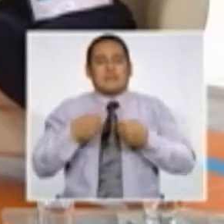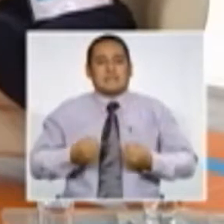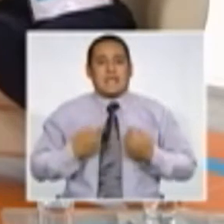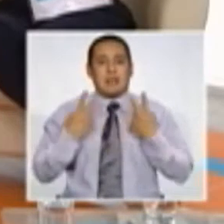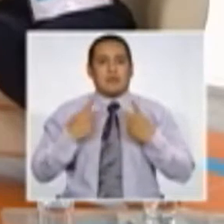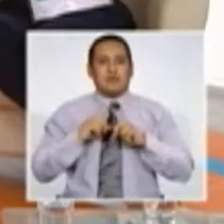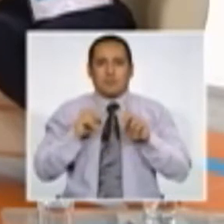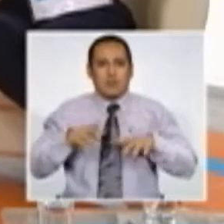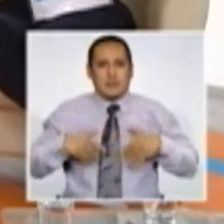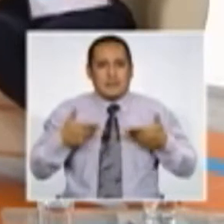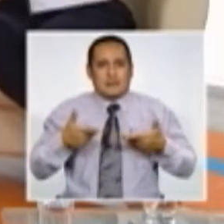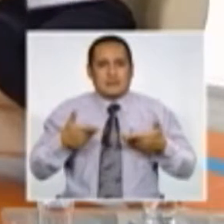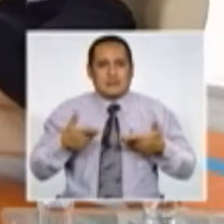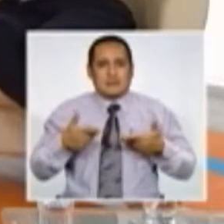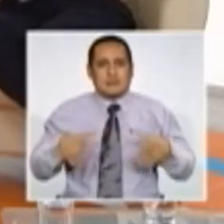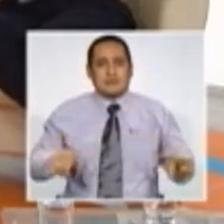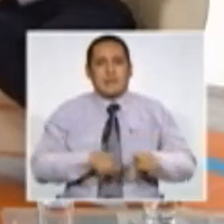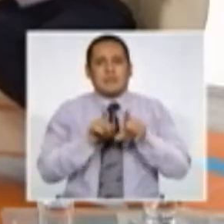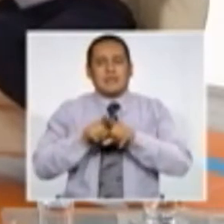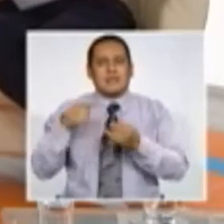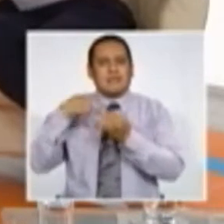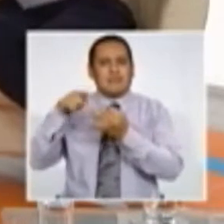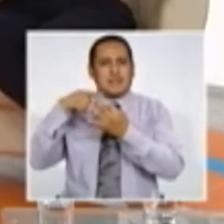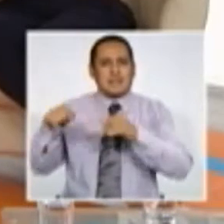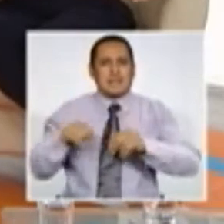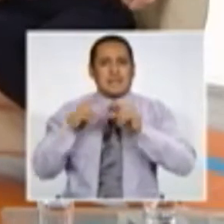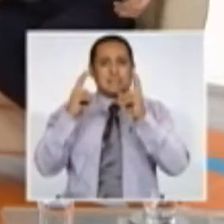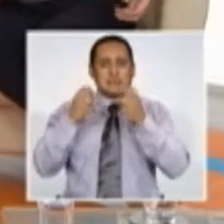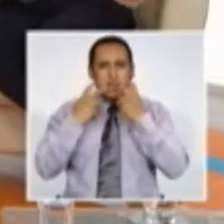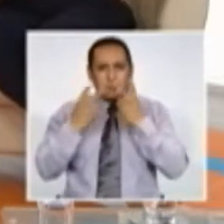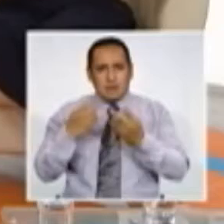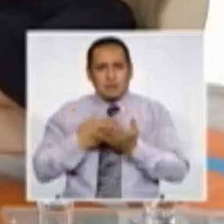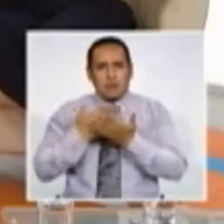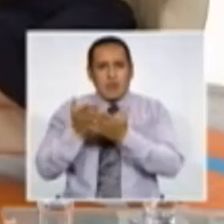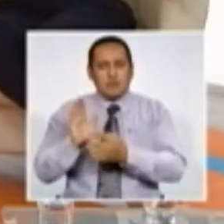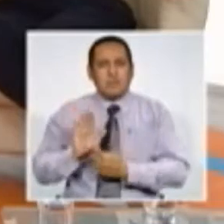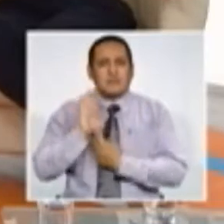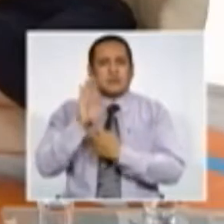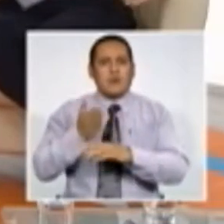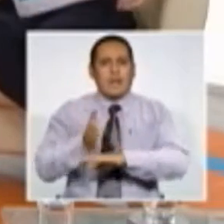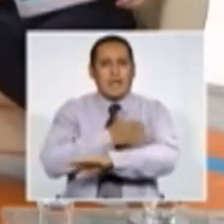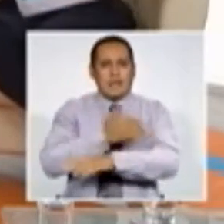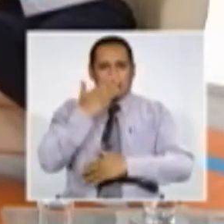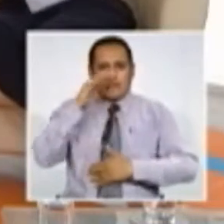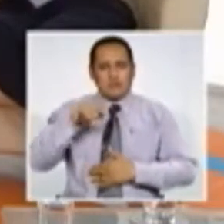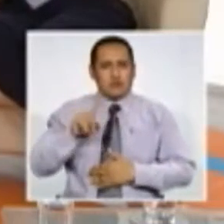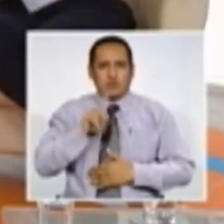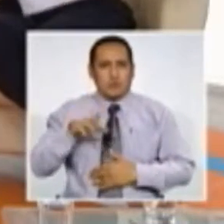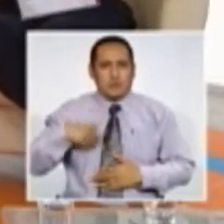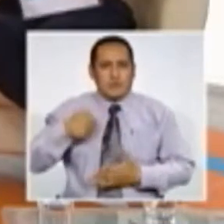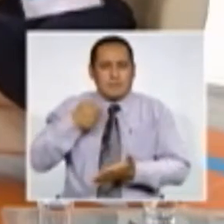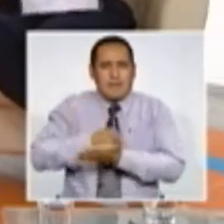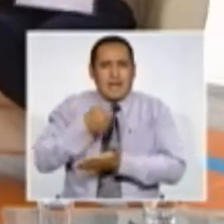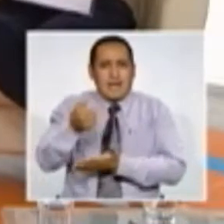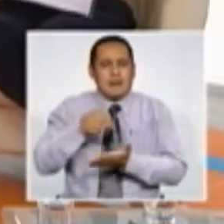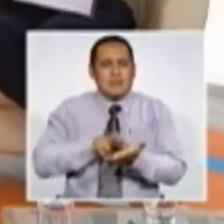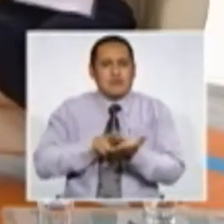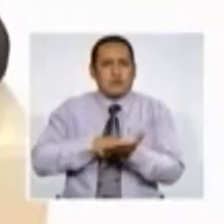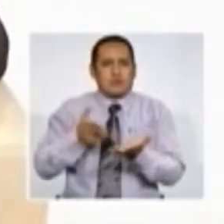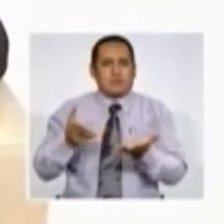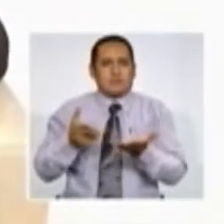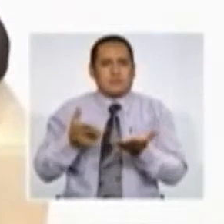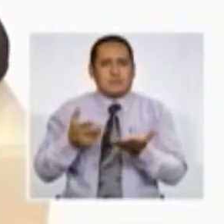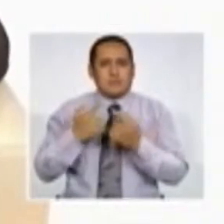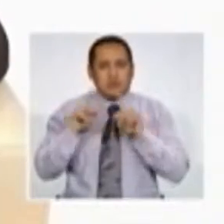recuperar. Claro, ¿no? Y aparte de otros temas, ¿no? Que quedó ahí estigmatizado el niño como el que no puede pagar la pensión. Y eso es lo